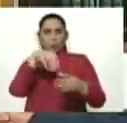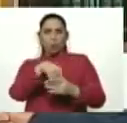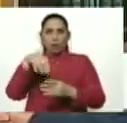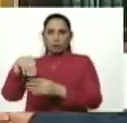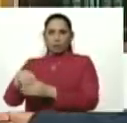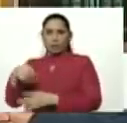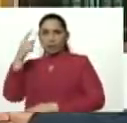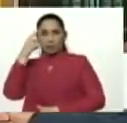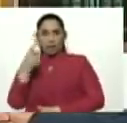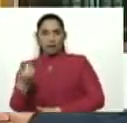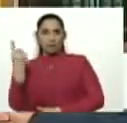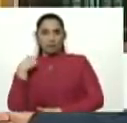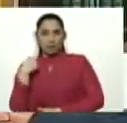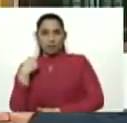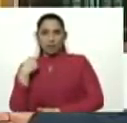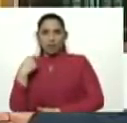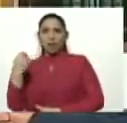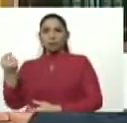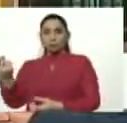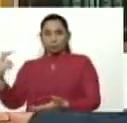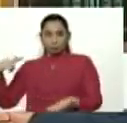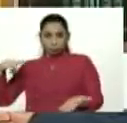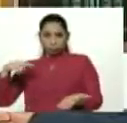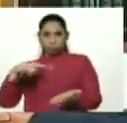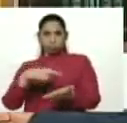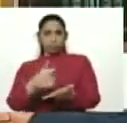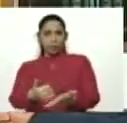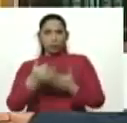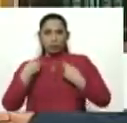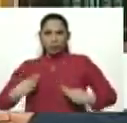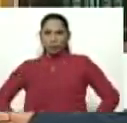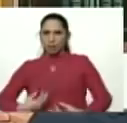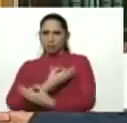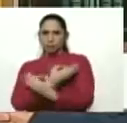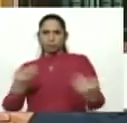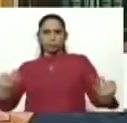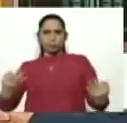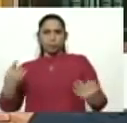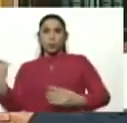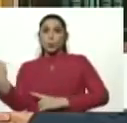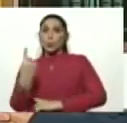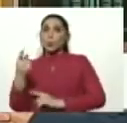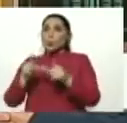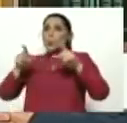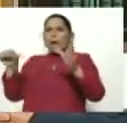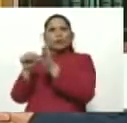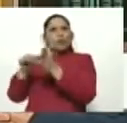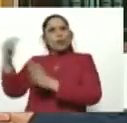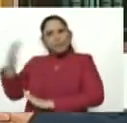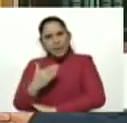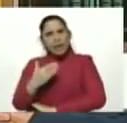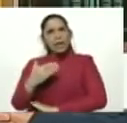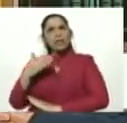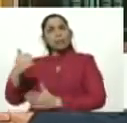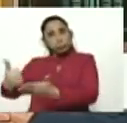El día de ayer llegó una ayuda humanitaria extraordinaria. Del único lugar donde viene ayuda